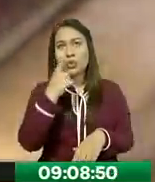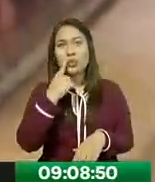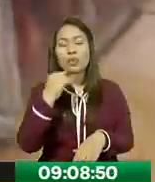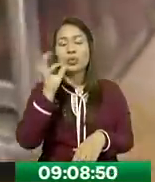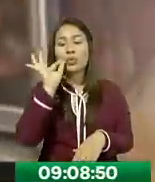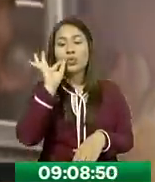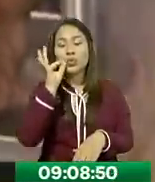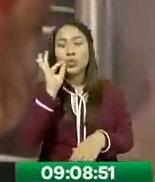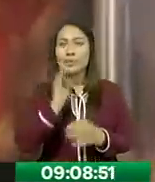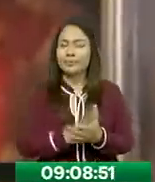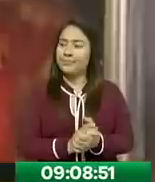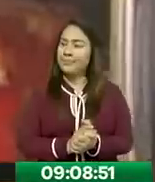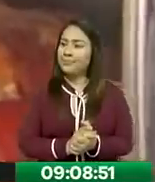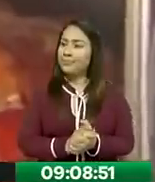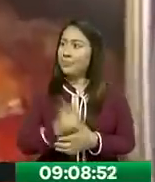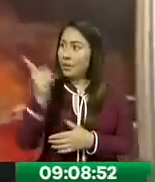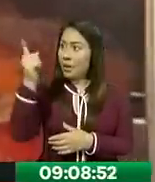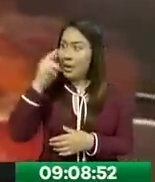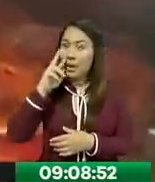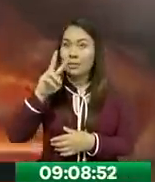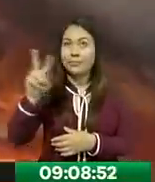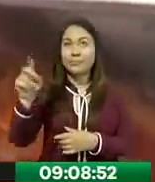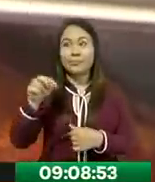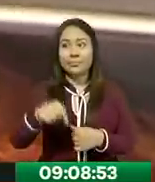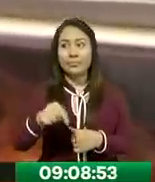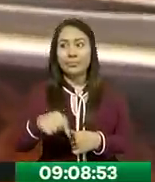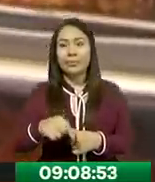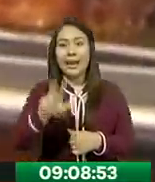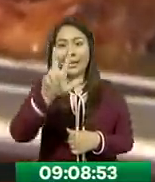delicia, aquí se nota